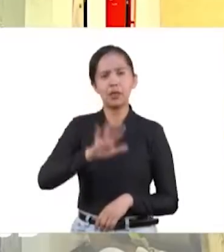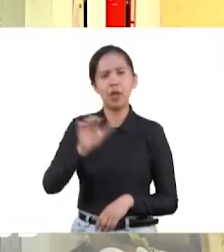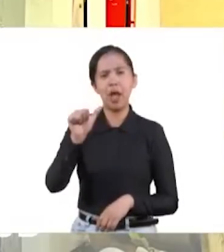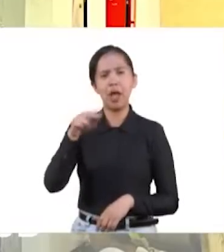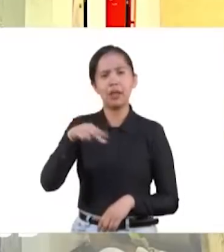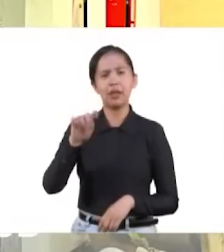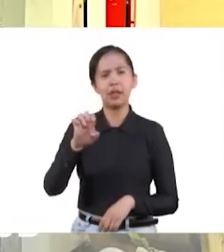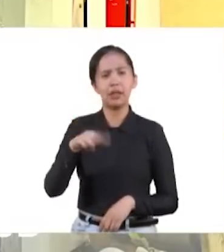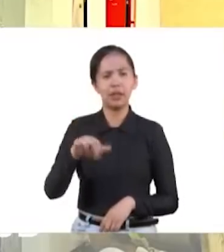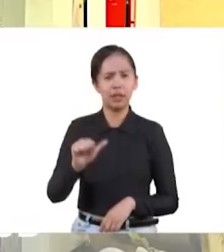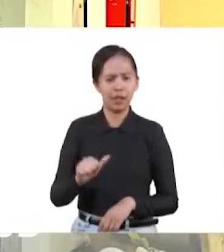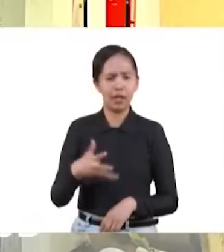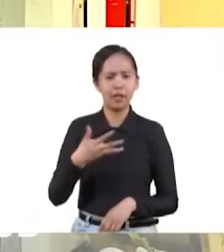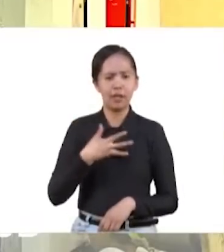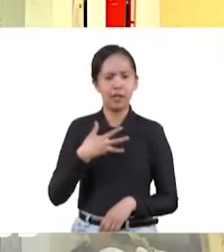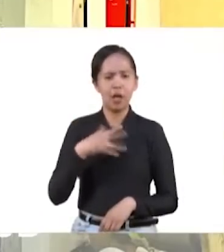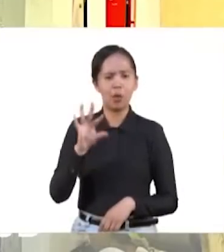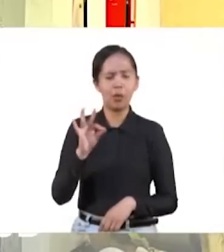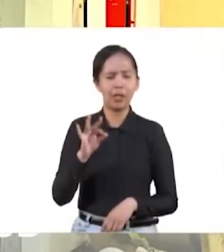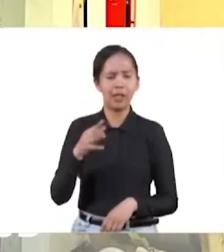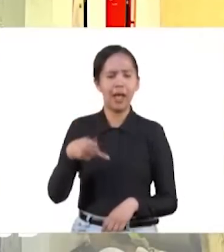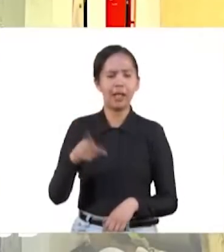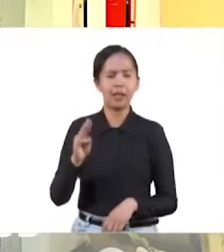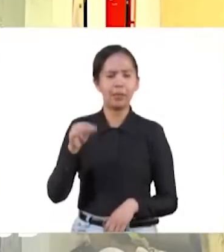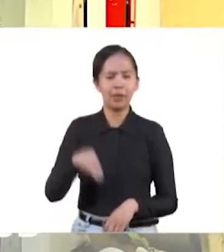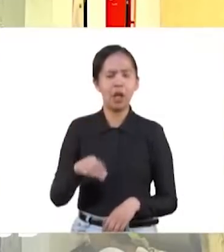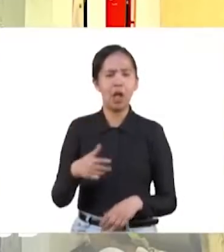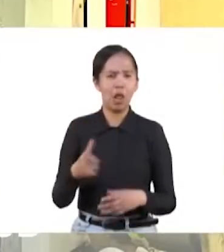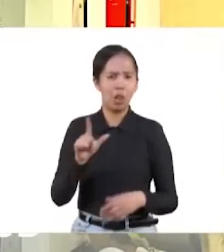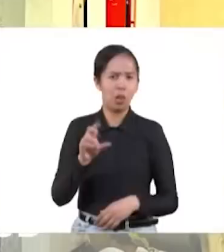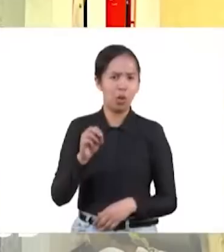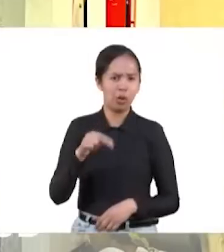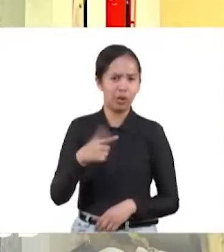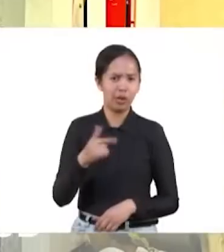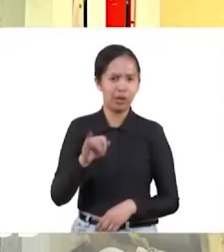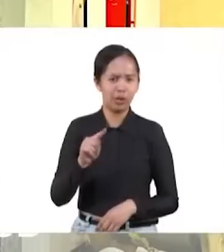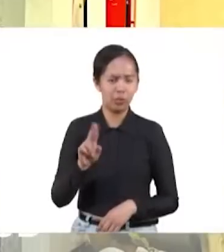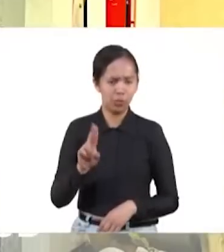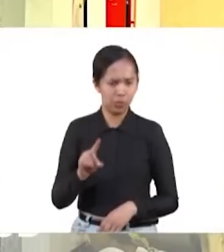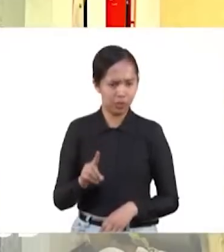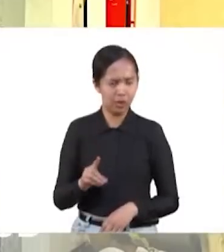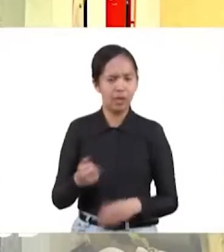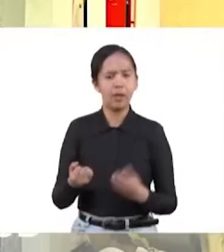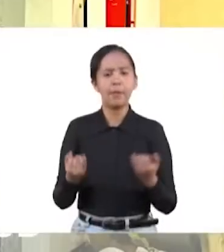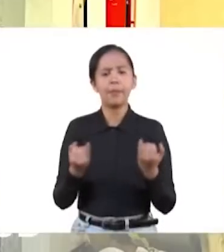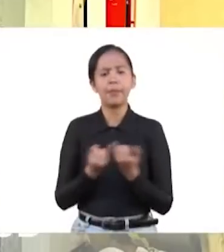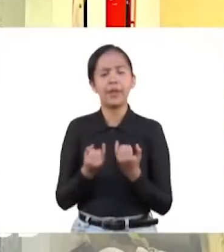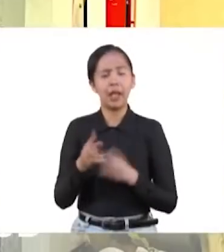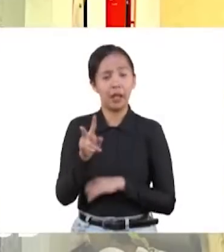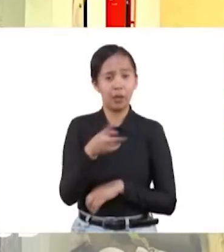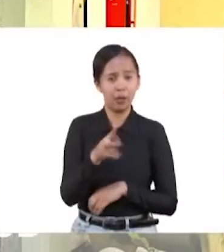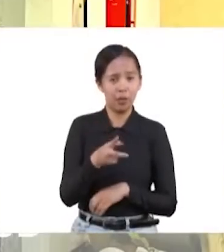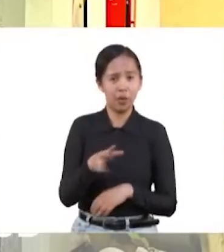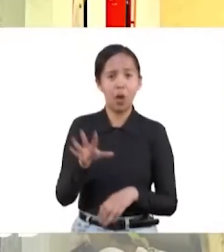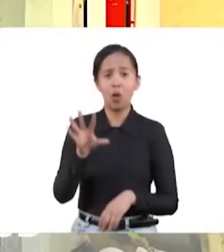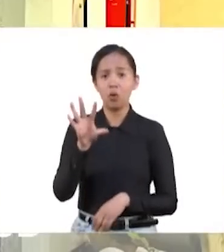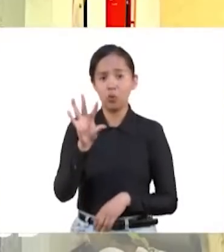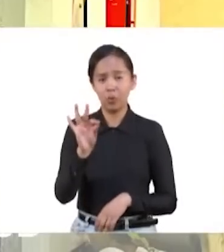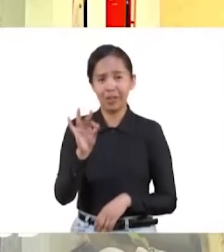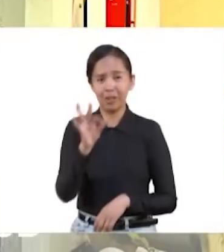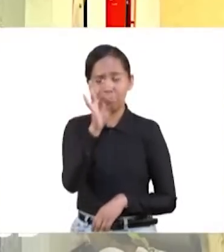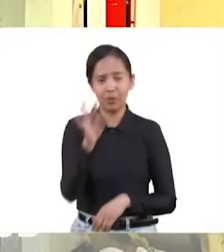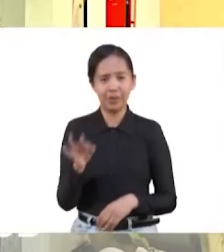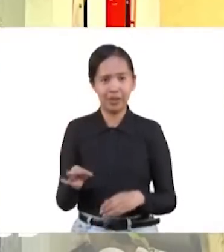40 kilómetros de longitud, permitiendo la comunicación con trenes. En ambos casos, el avance es del